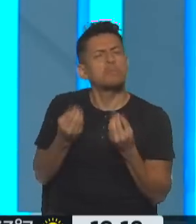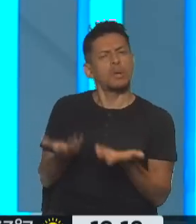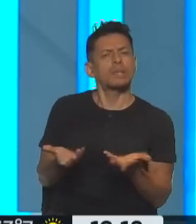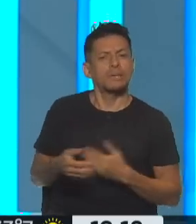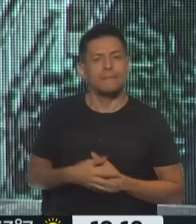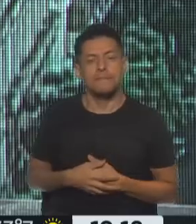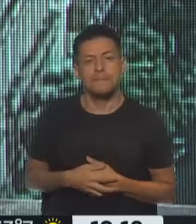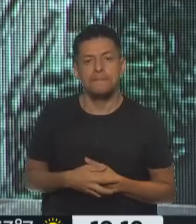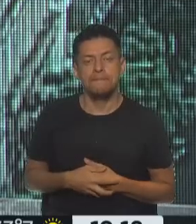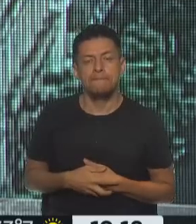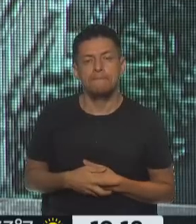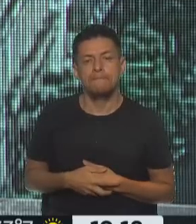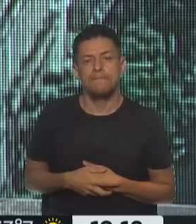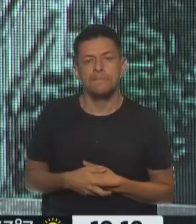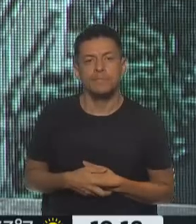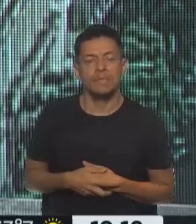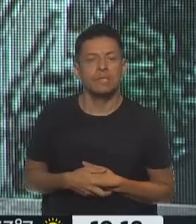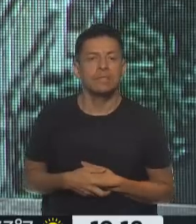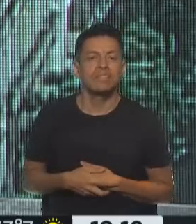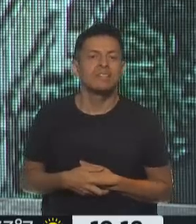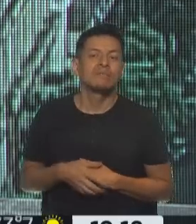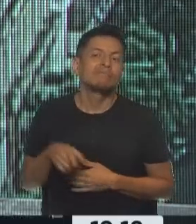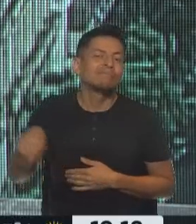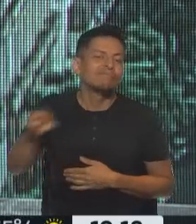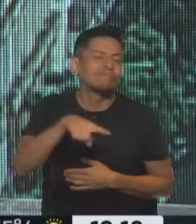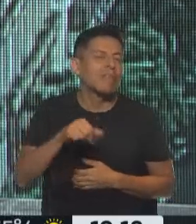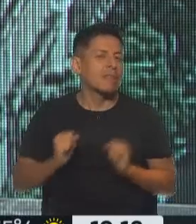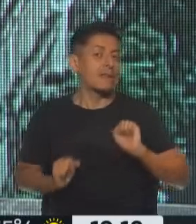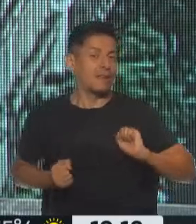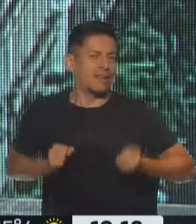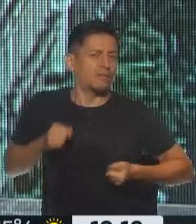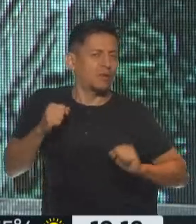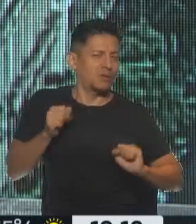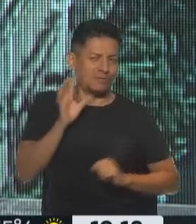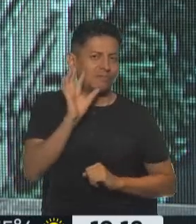esto? Porque están muy nerviosos,